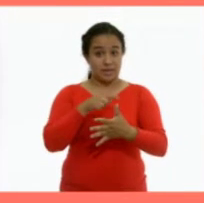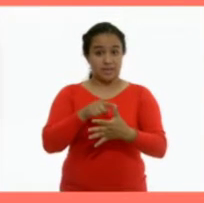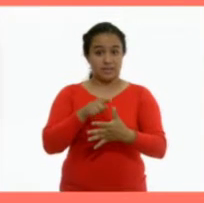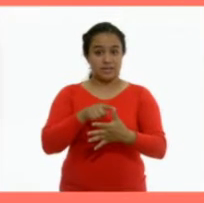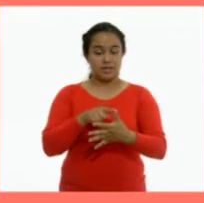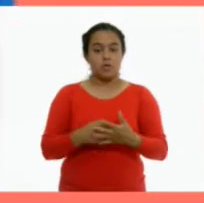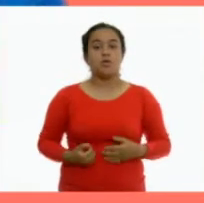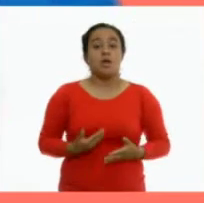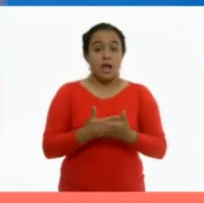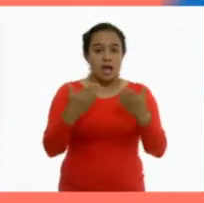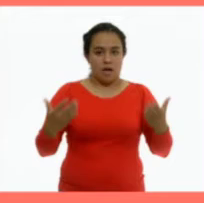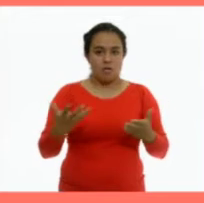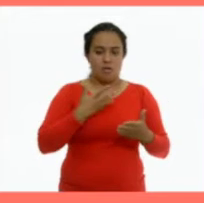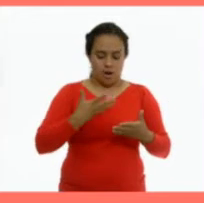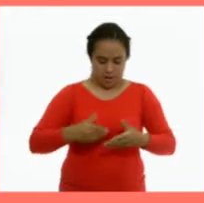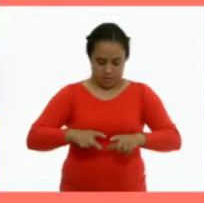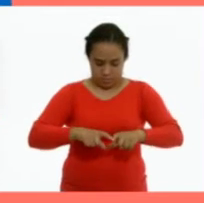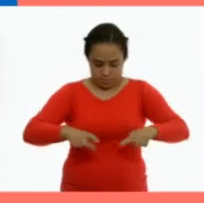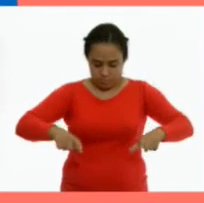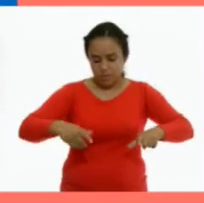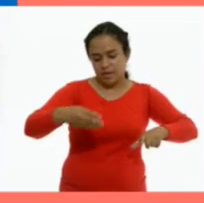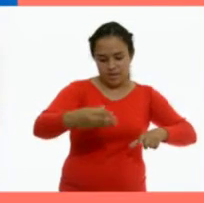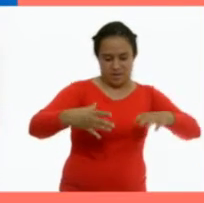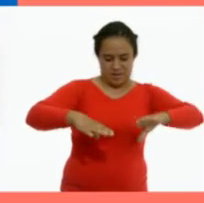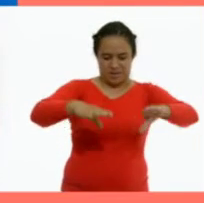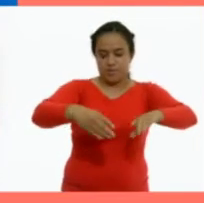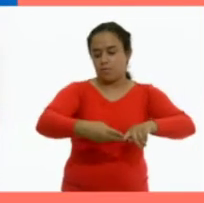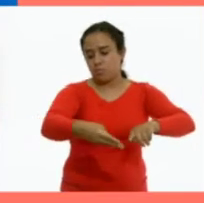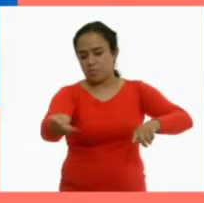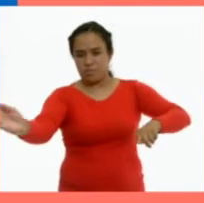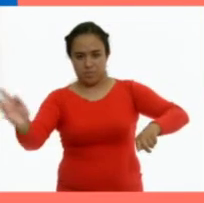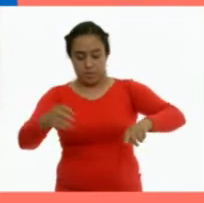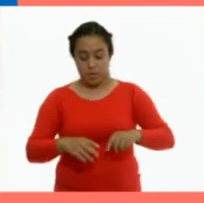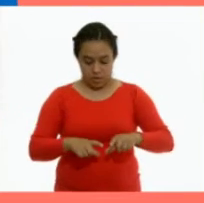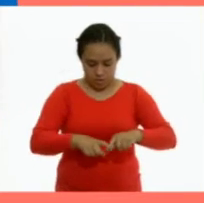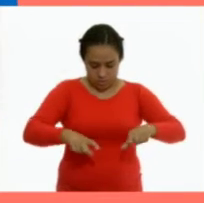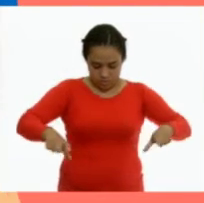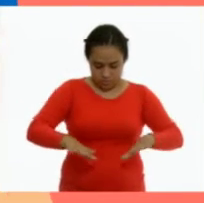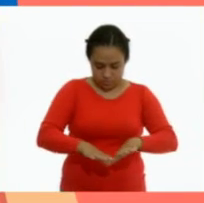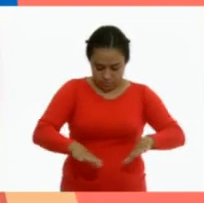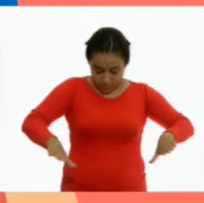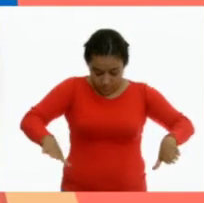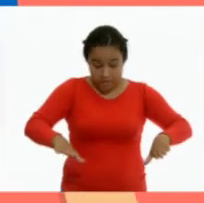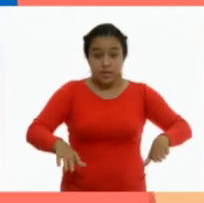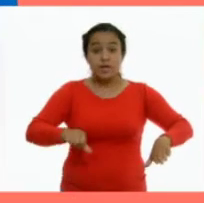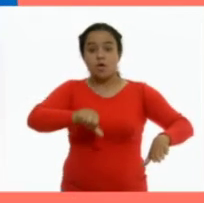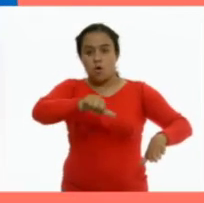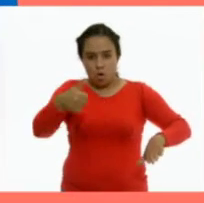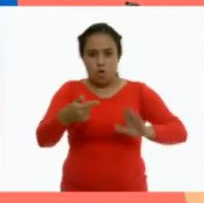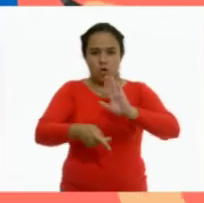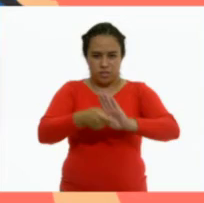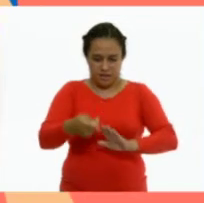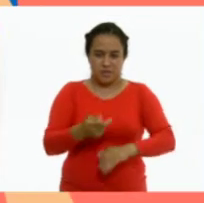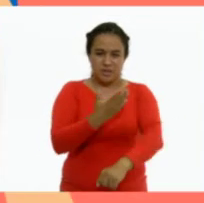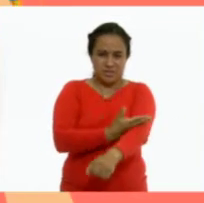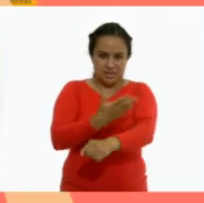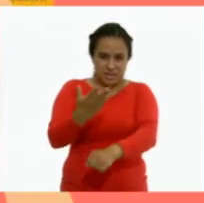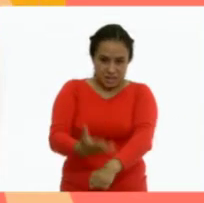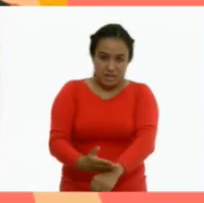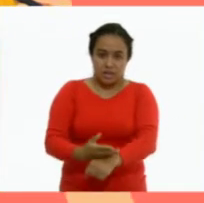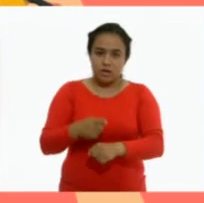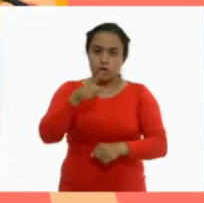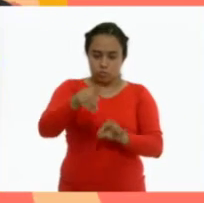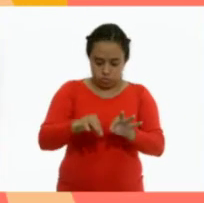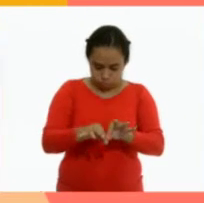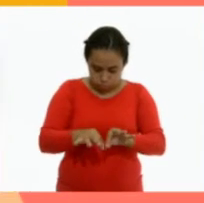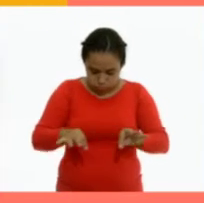5. Ahora tenemos un pequeño pedazo de playera. Estira a lo ancho y con ayuda de la regla, mide y marca con